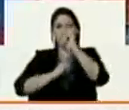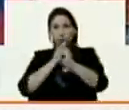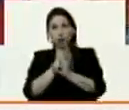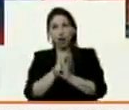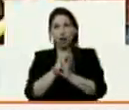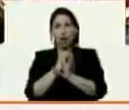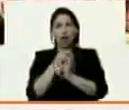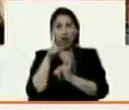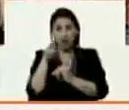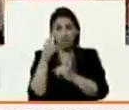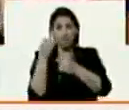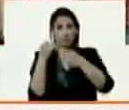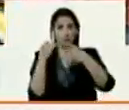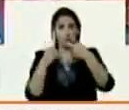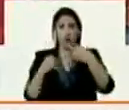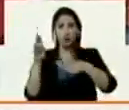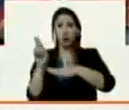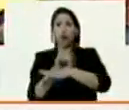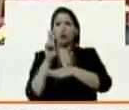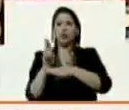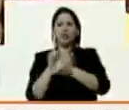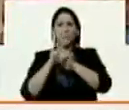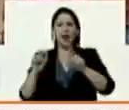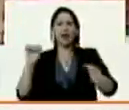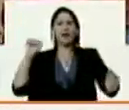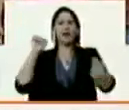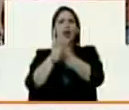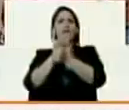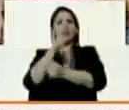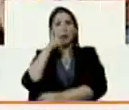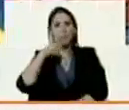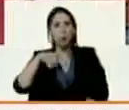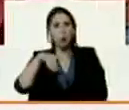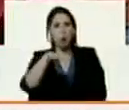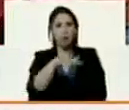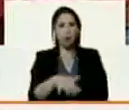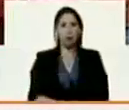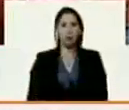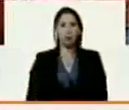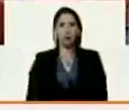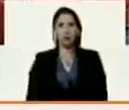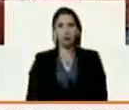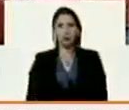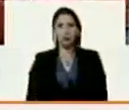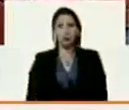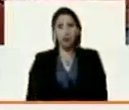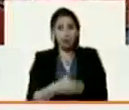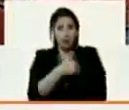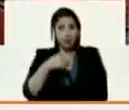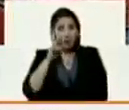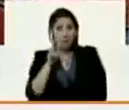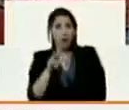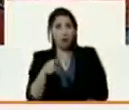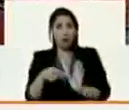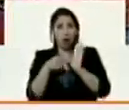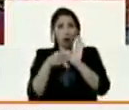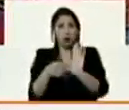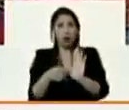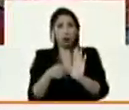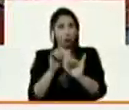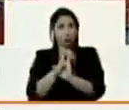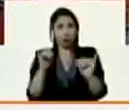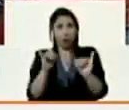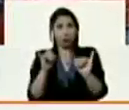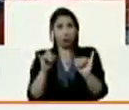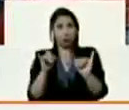el instrumento que ellos utilizan para esclavizar a los pueblos. El que quiera ver una muestra, se la pongo.